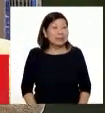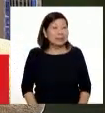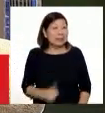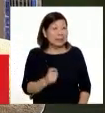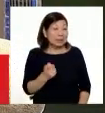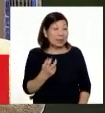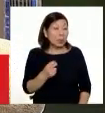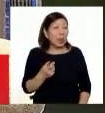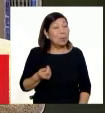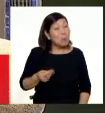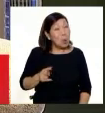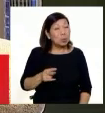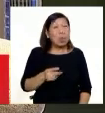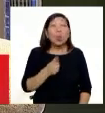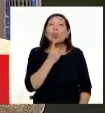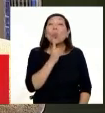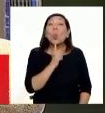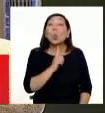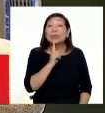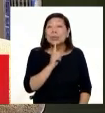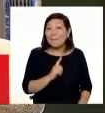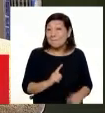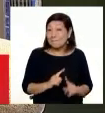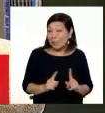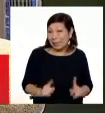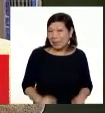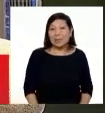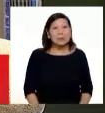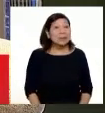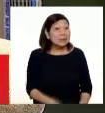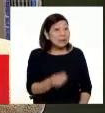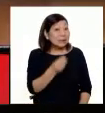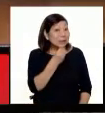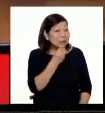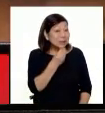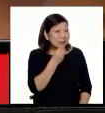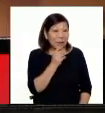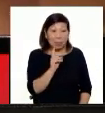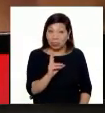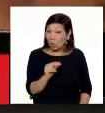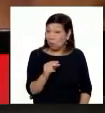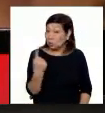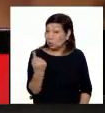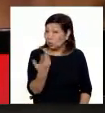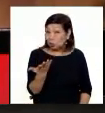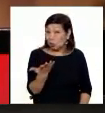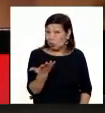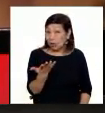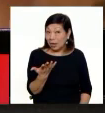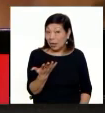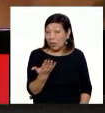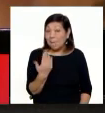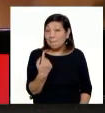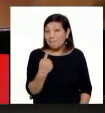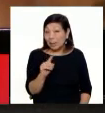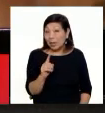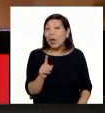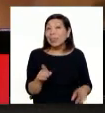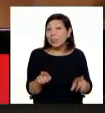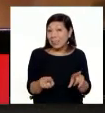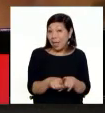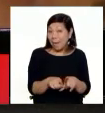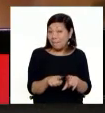a 120 calorías. Pero recordemos que nuestra alimentación no solamente debe estar basada en contar las calorías, ¿no?